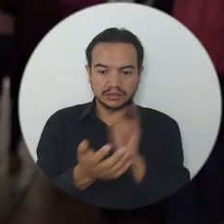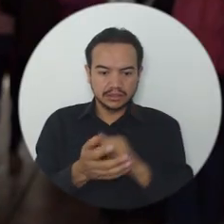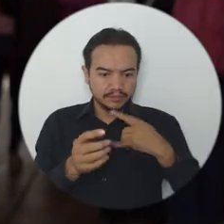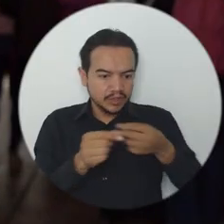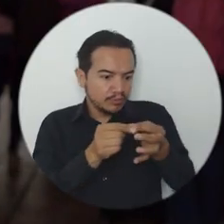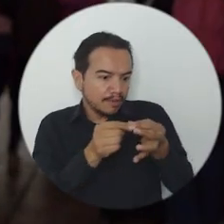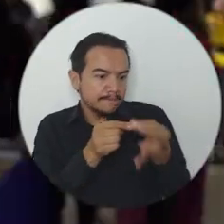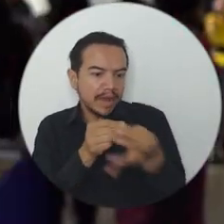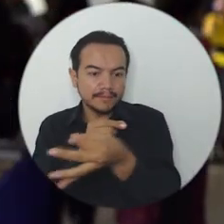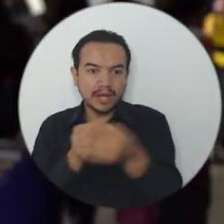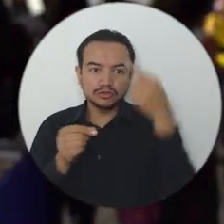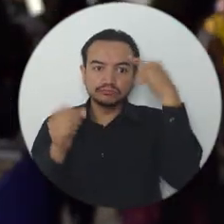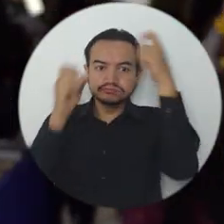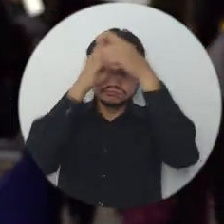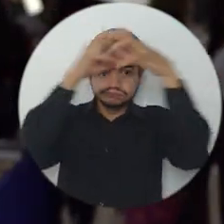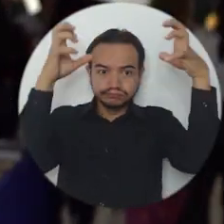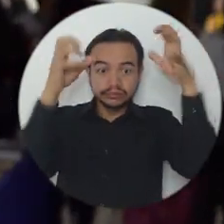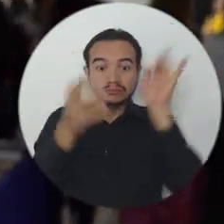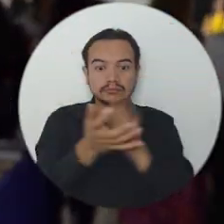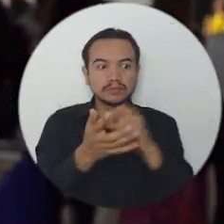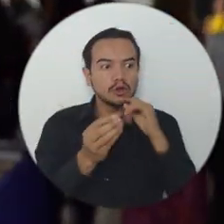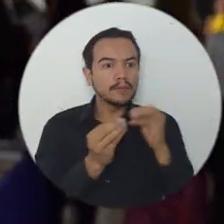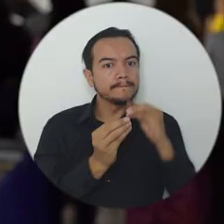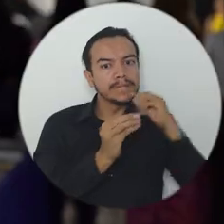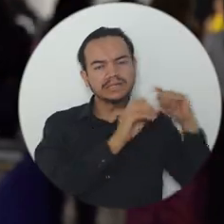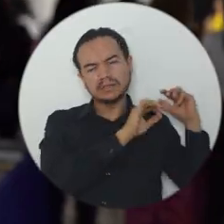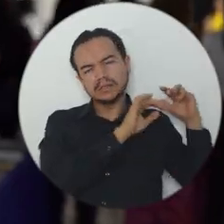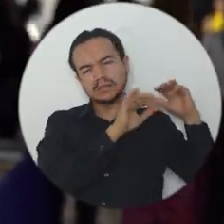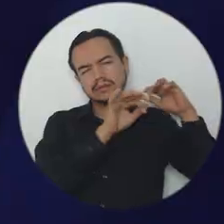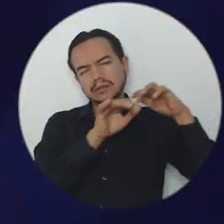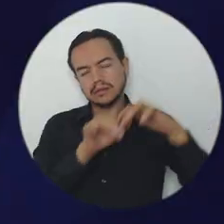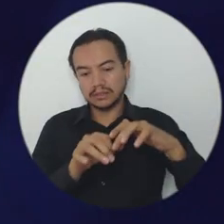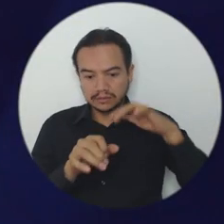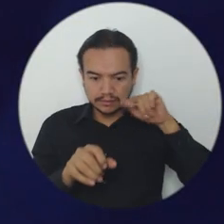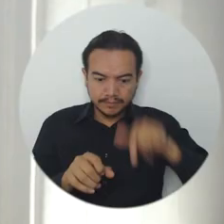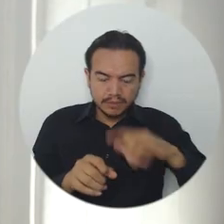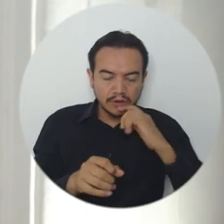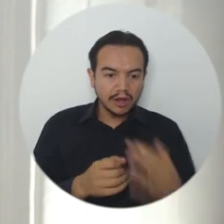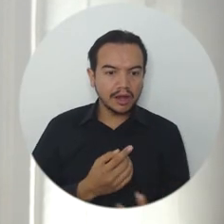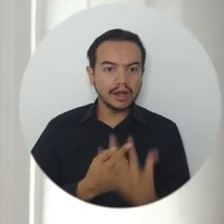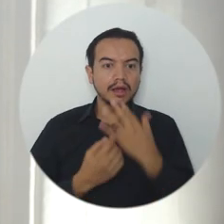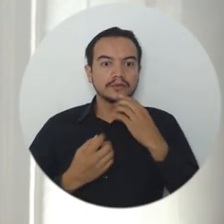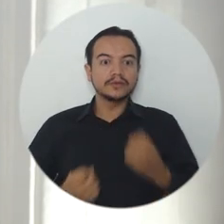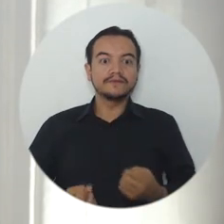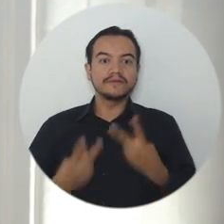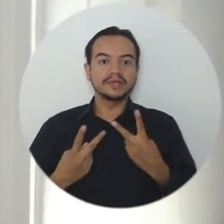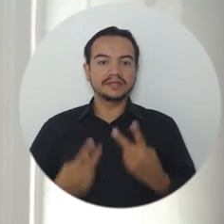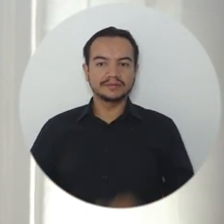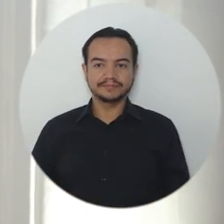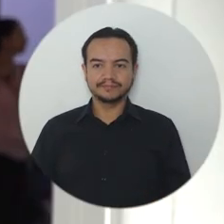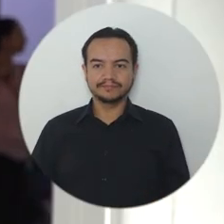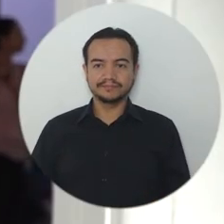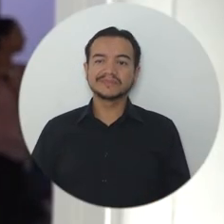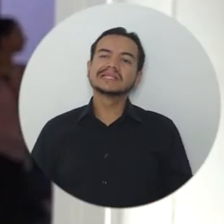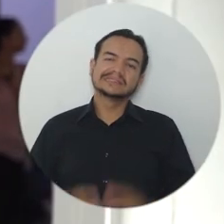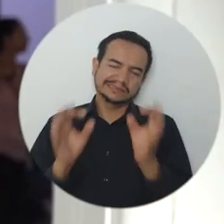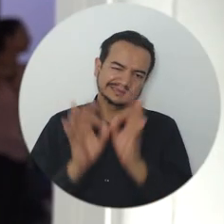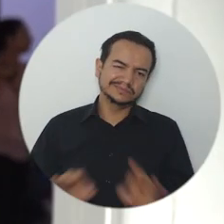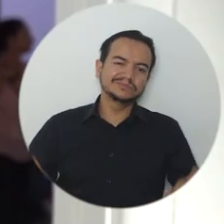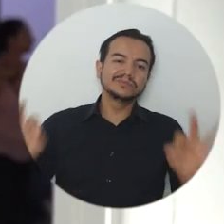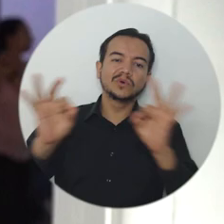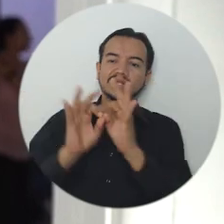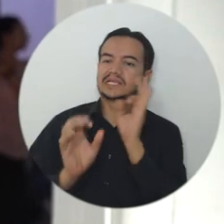de este mundo de Macondo con toda esa migración que le fue dando vida a lo que somos. Yo creo que es importante, es algo que